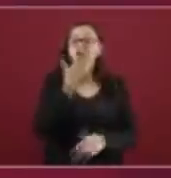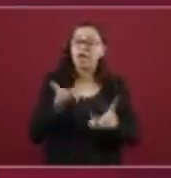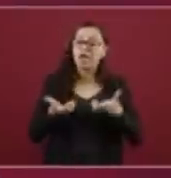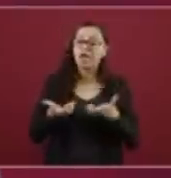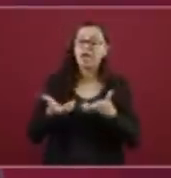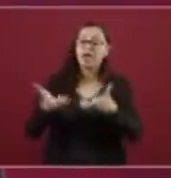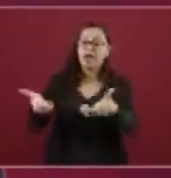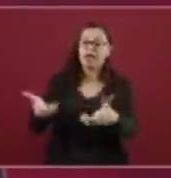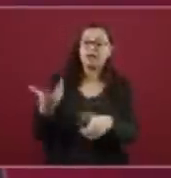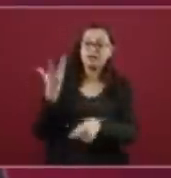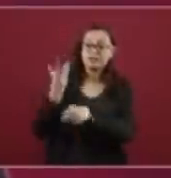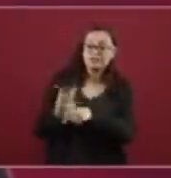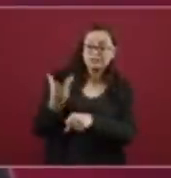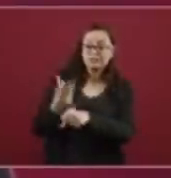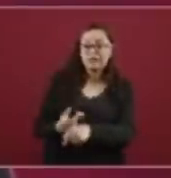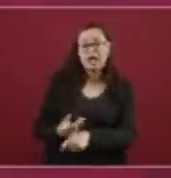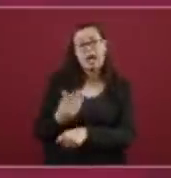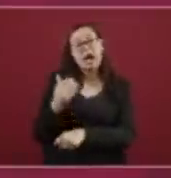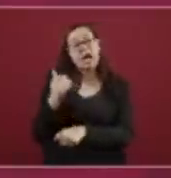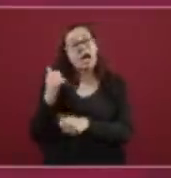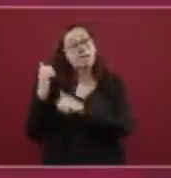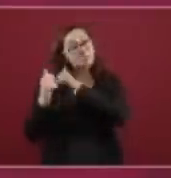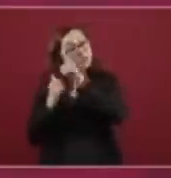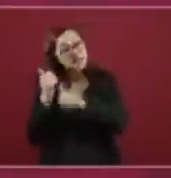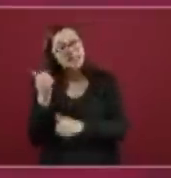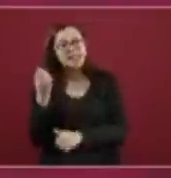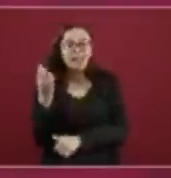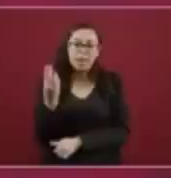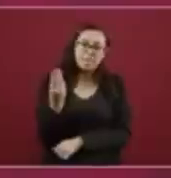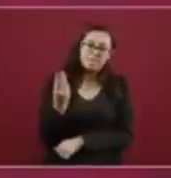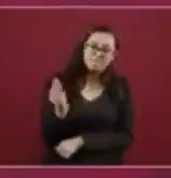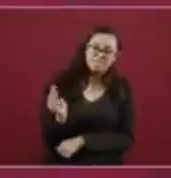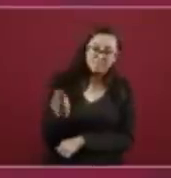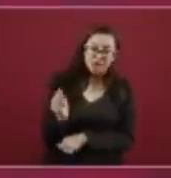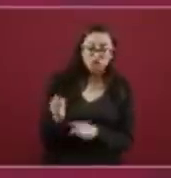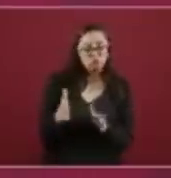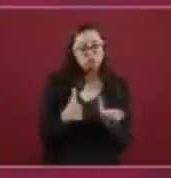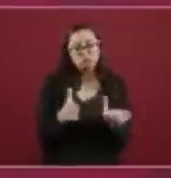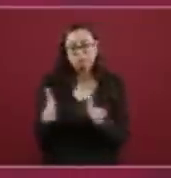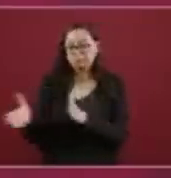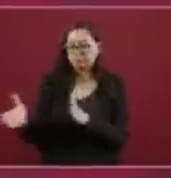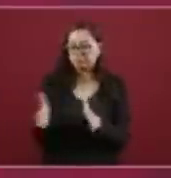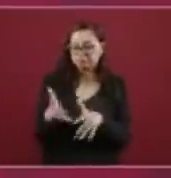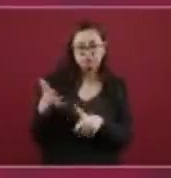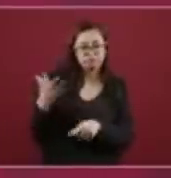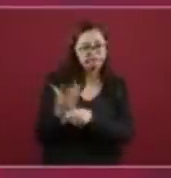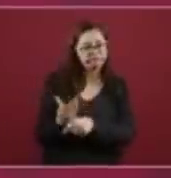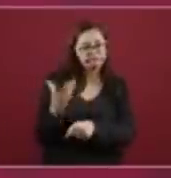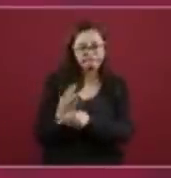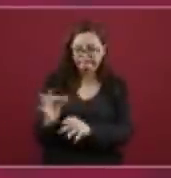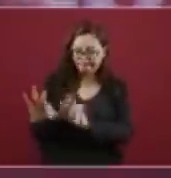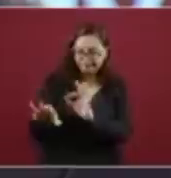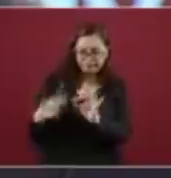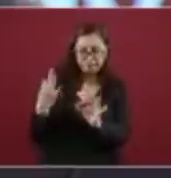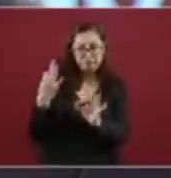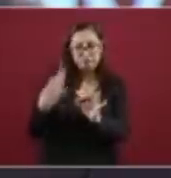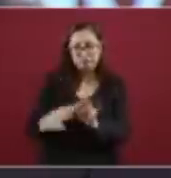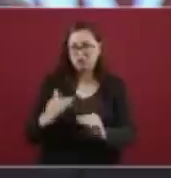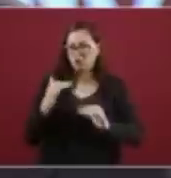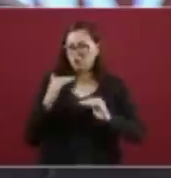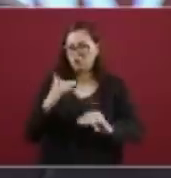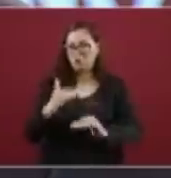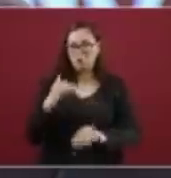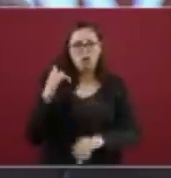para abril o para mayo, que no se puede pasar de ese tiempo. O sea,